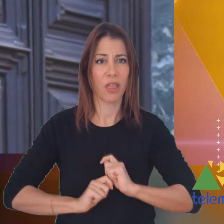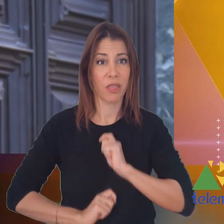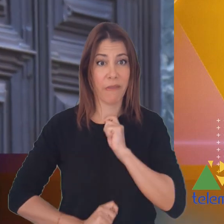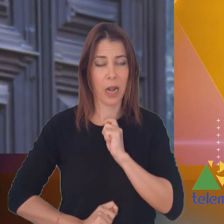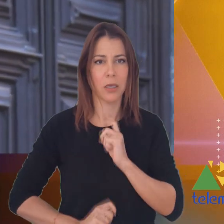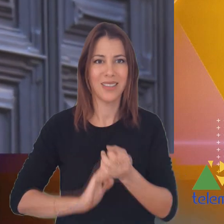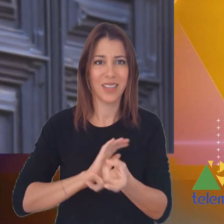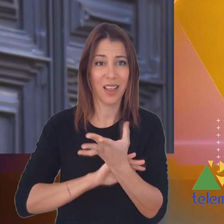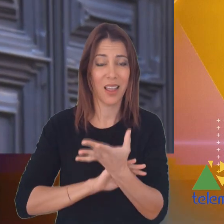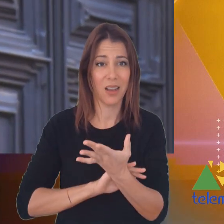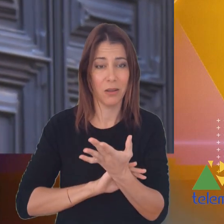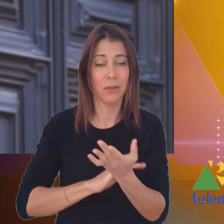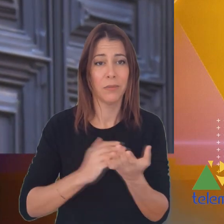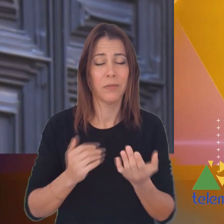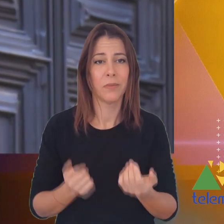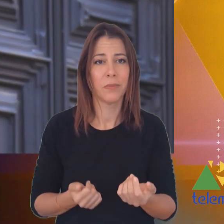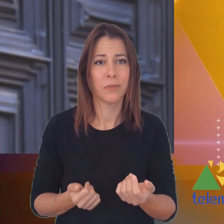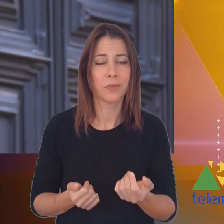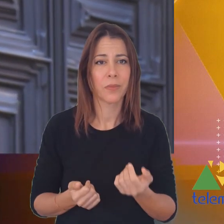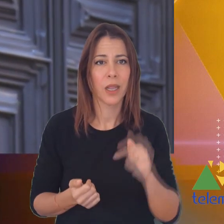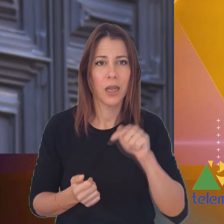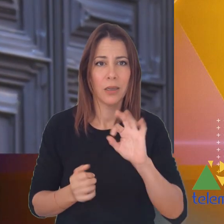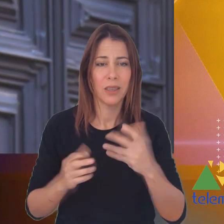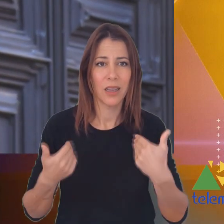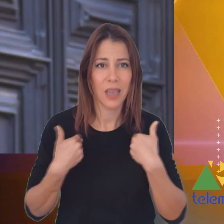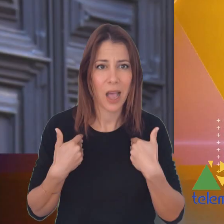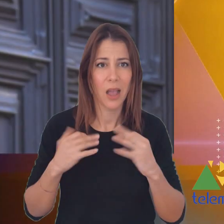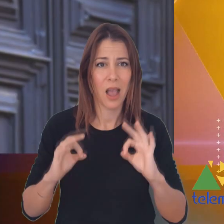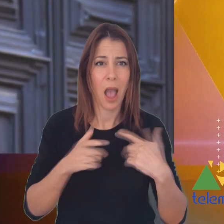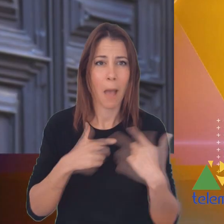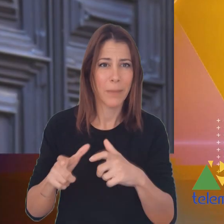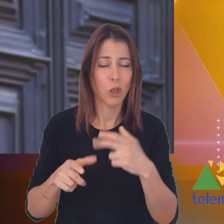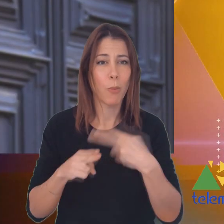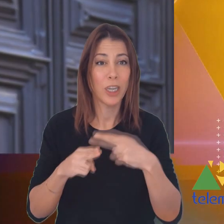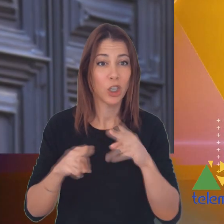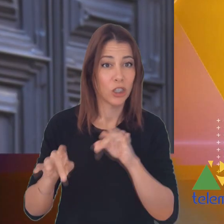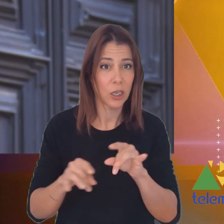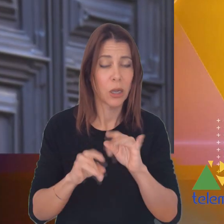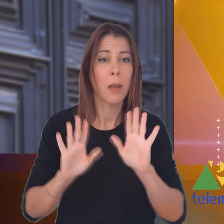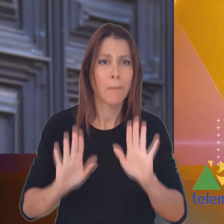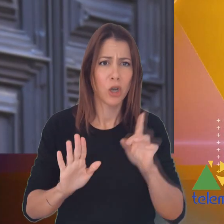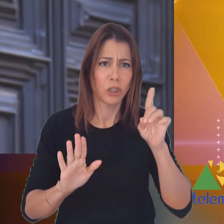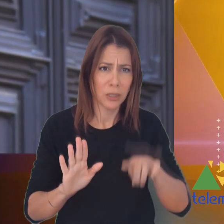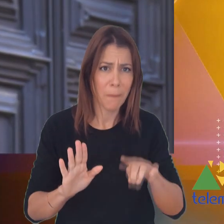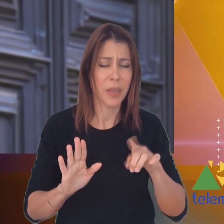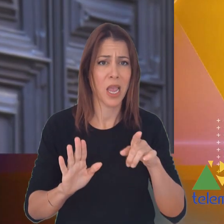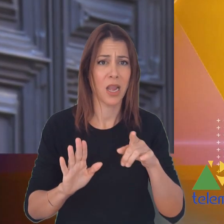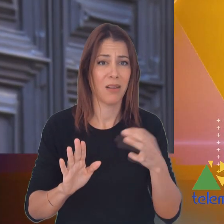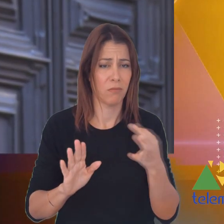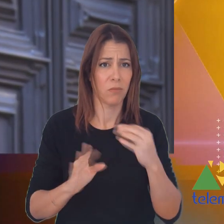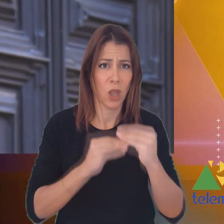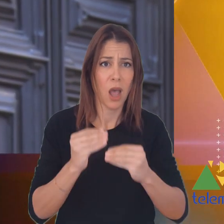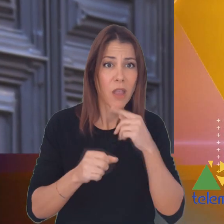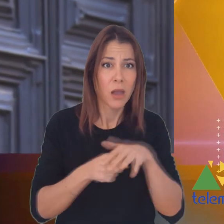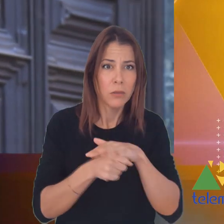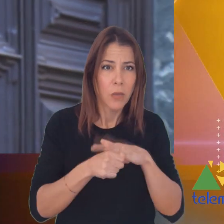gobierno, los delegados del gobierno, que son los encargados del ámbito político, territorial y tal, pero también la recaudación de impuestos, es decir, la provincia es